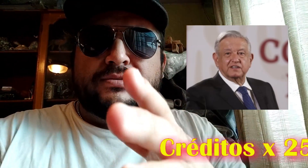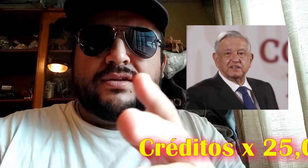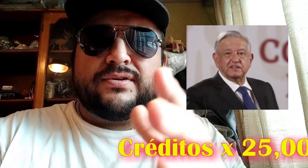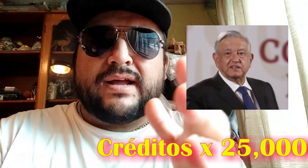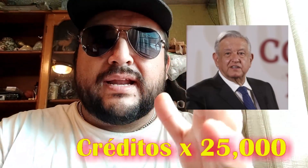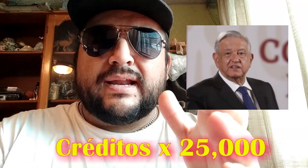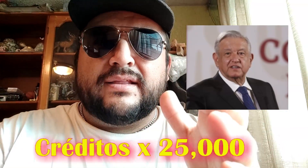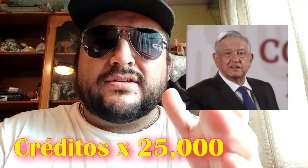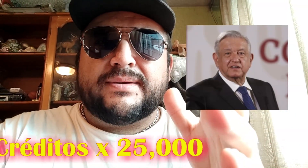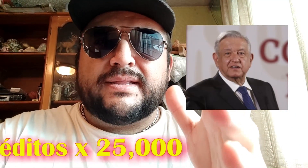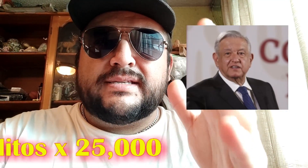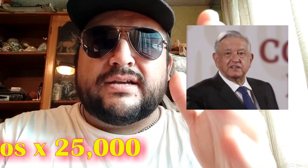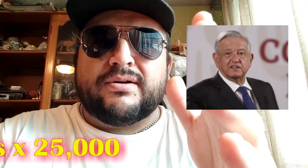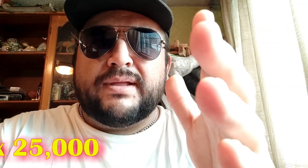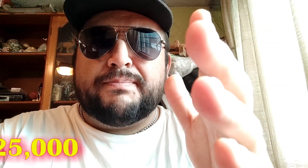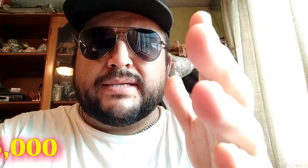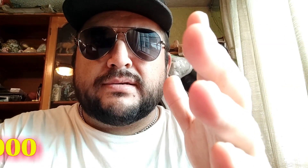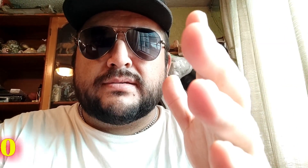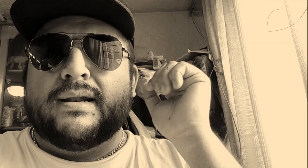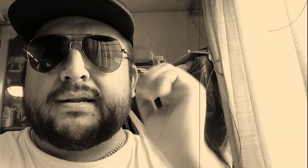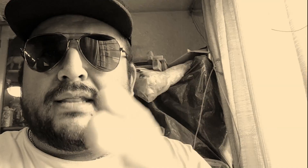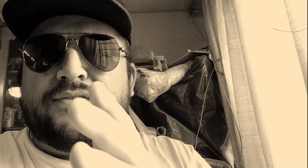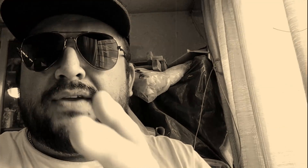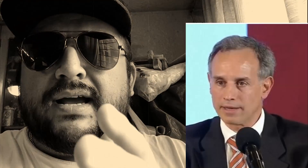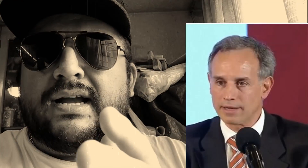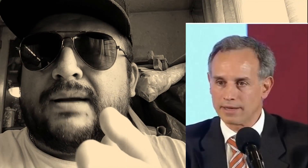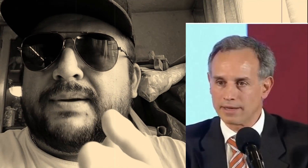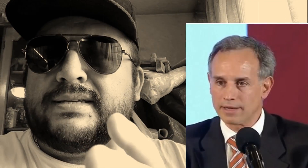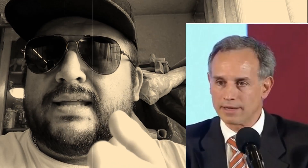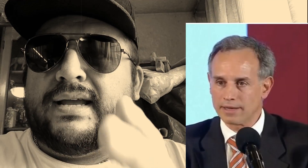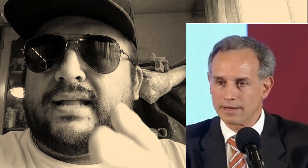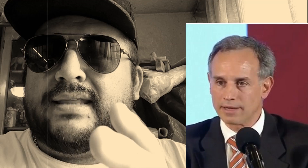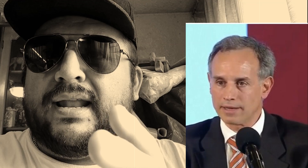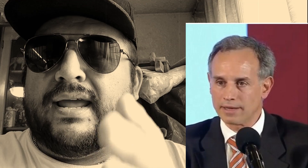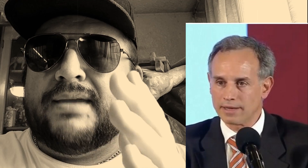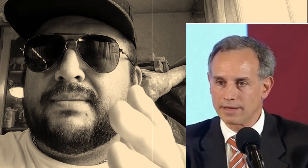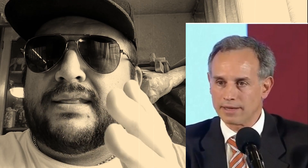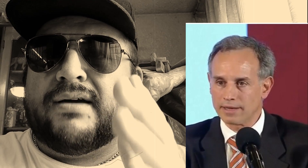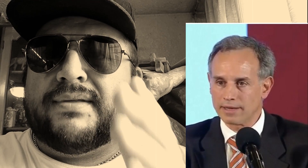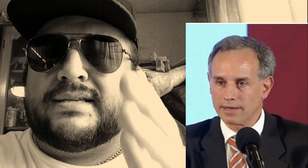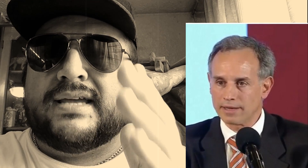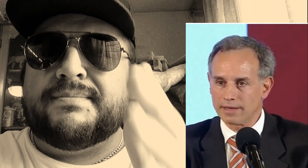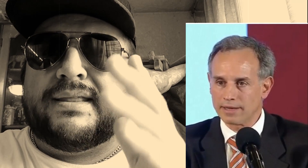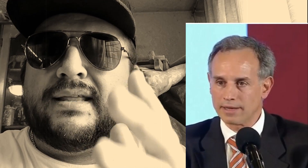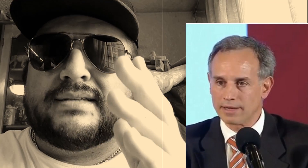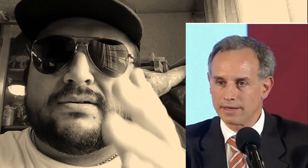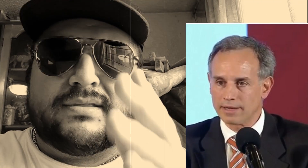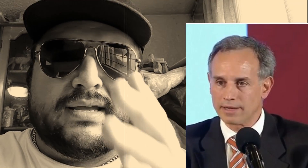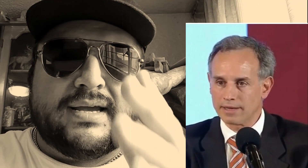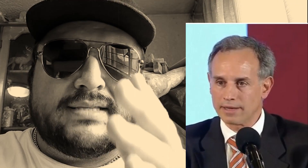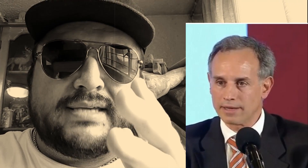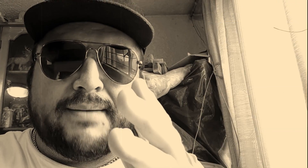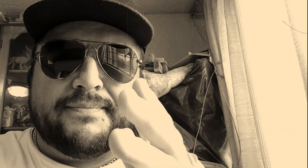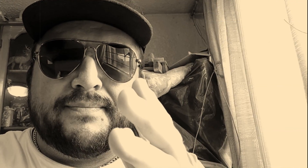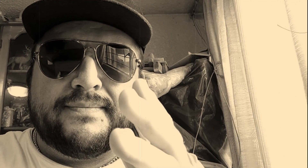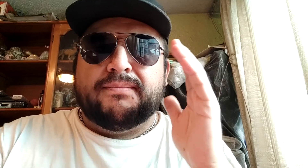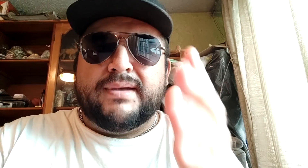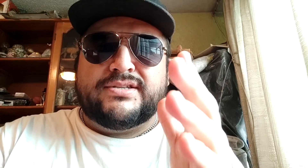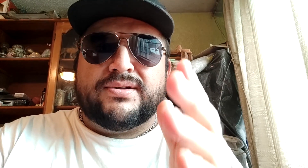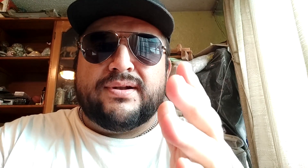Obrador anuncia otorgar créditos de 25 mil pesos. Ratifica la capacidad de Gatell e invita a obedecer medidas de